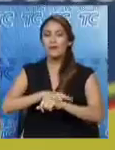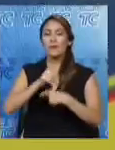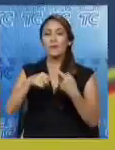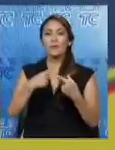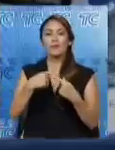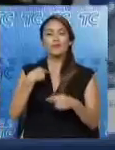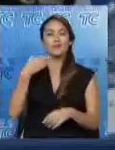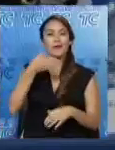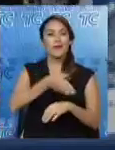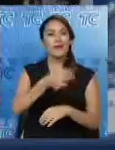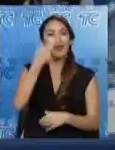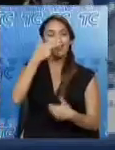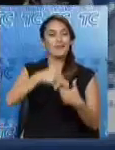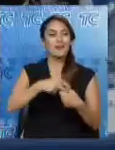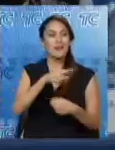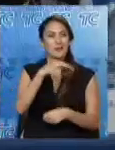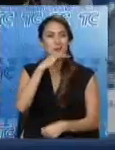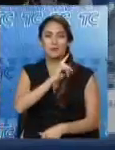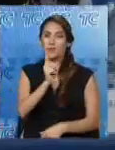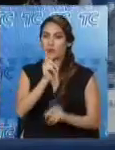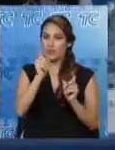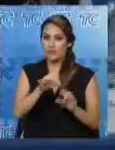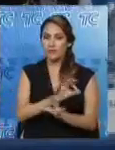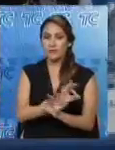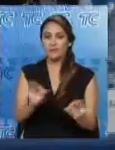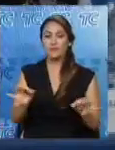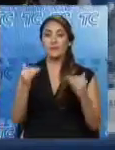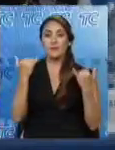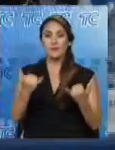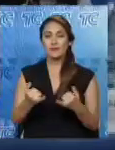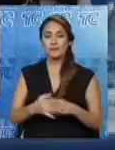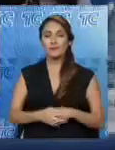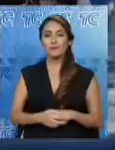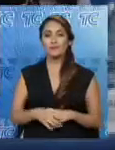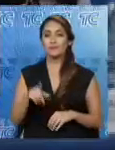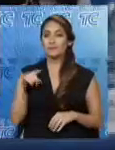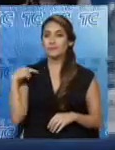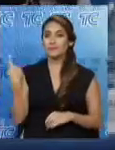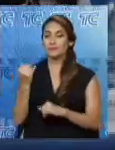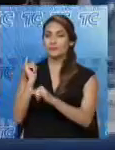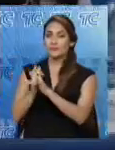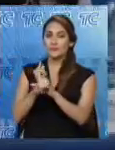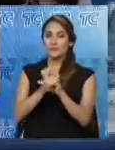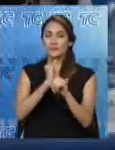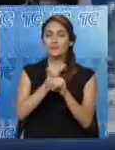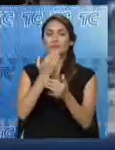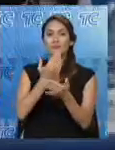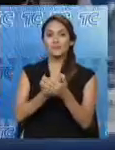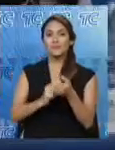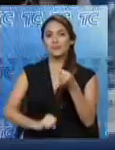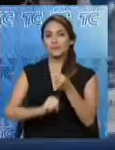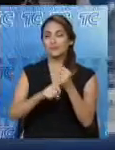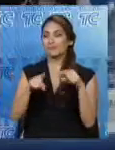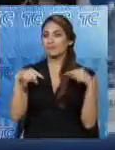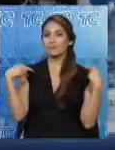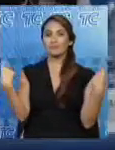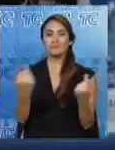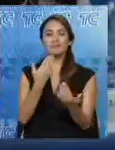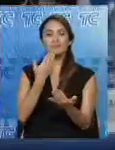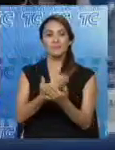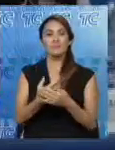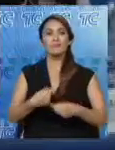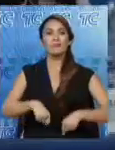públicos. Y por eso hemos decidido, todas las instituciones que estamos aquí presentes, gracias por el apoyo de todos,